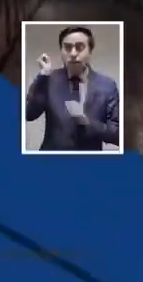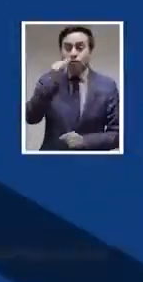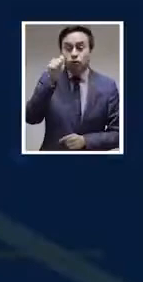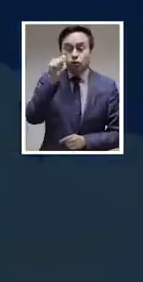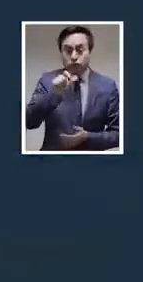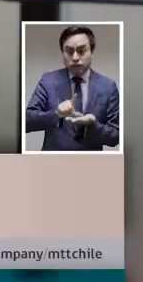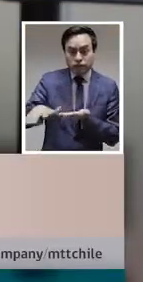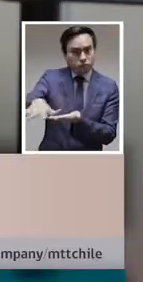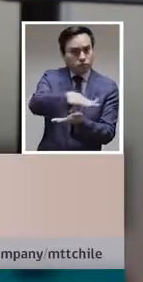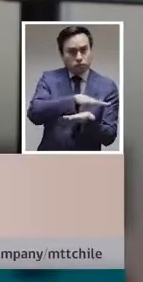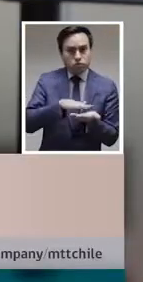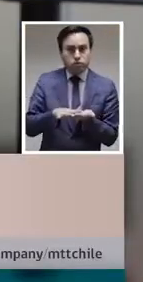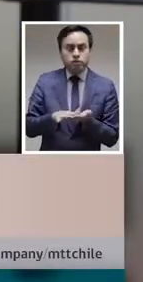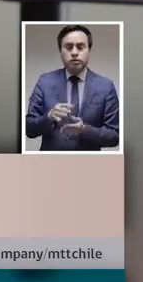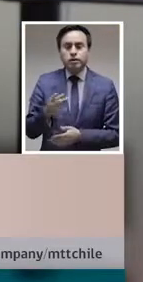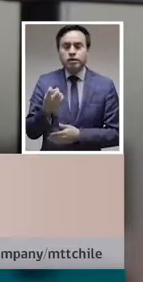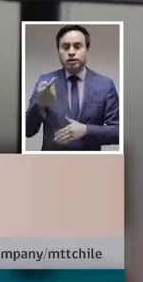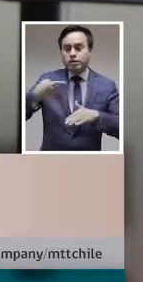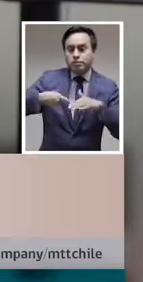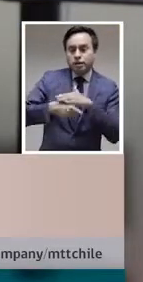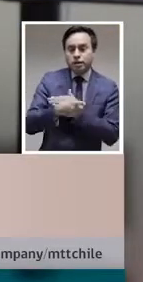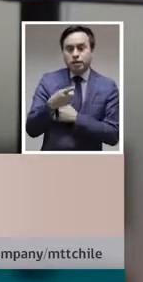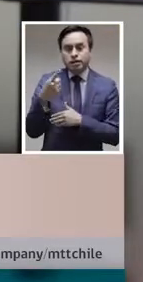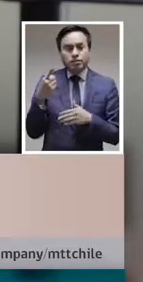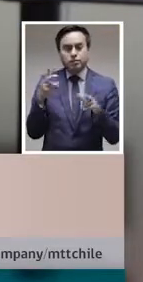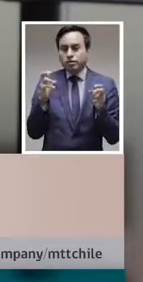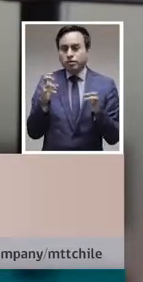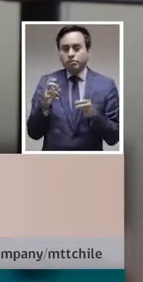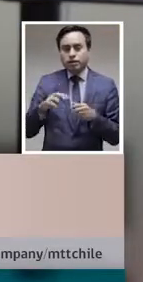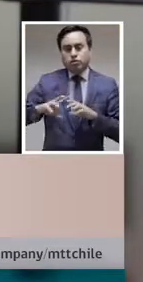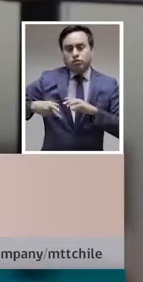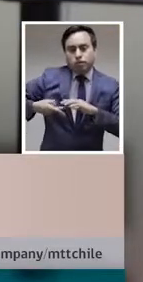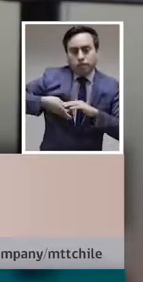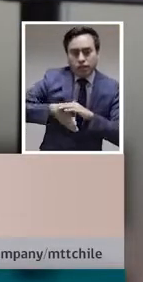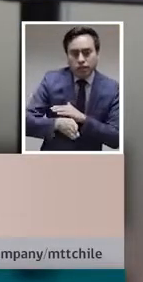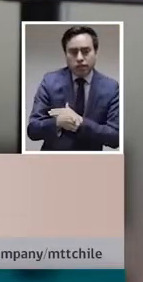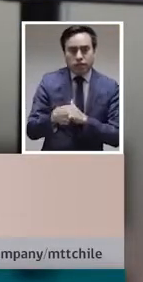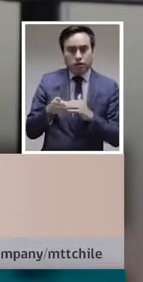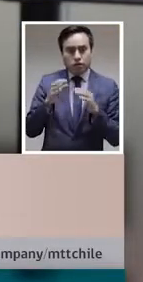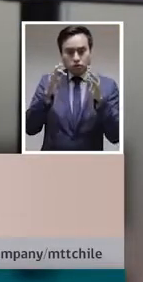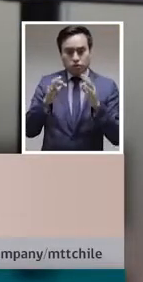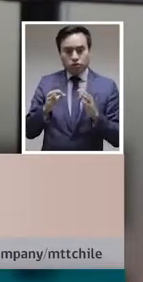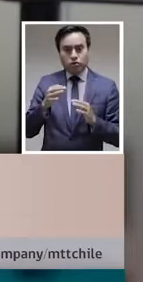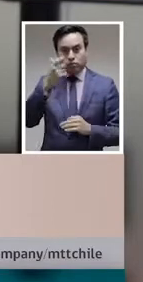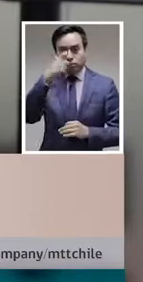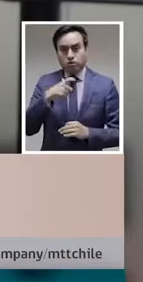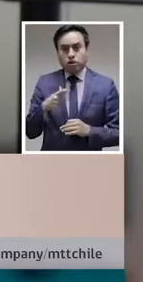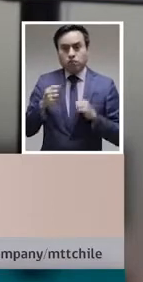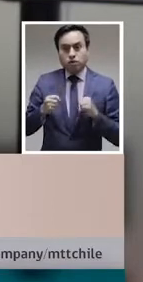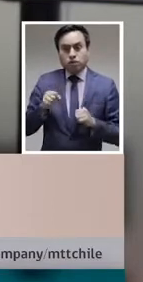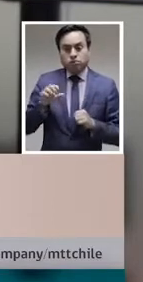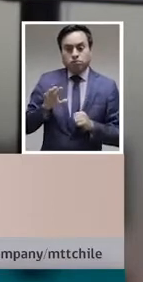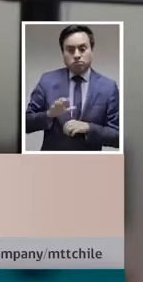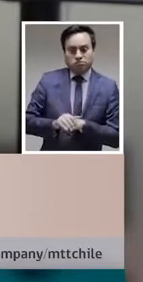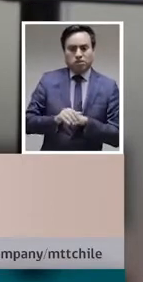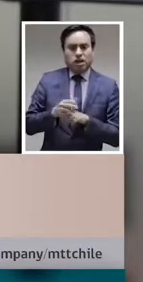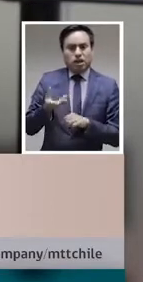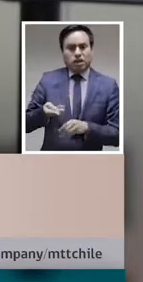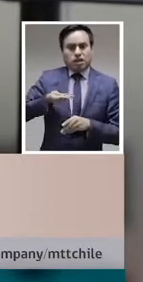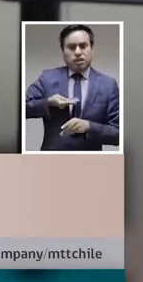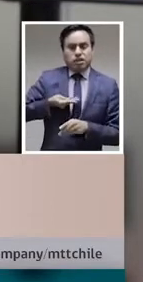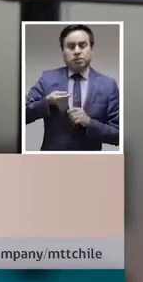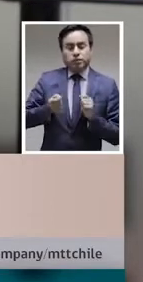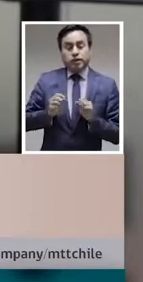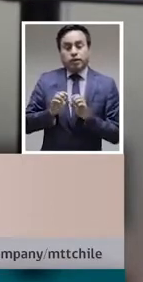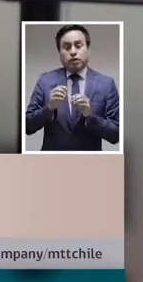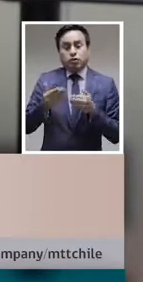diariamente. Las boleterías, todos los puntos donde los torniquetes, los puntos donde las personas podrían contraer alguna forma